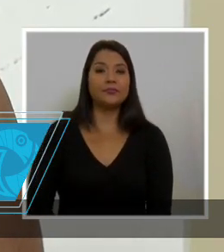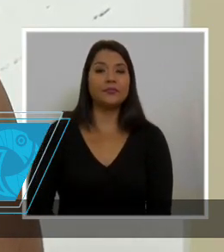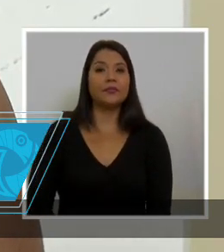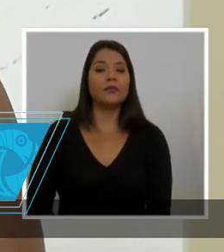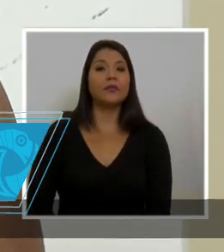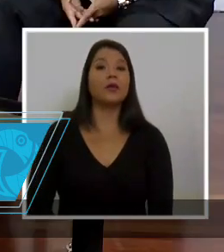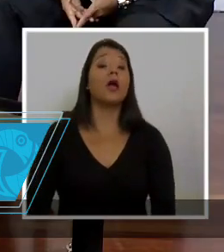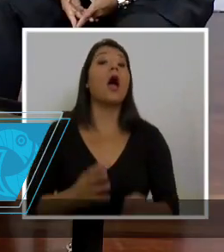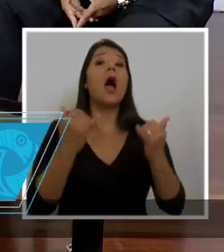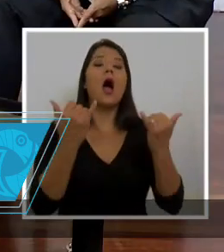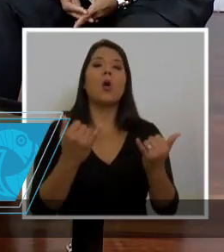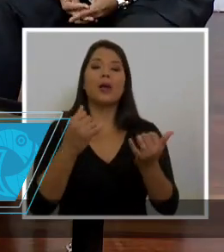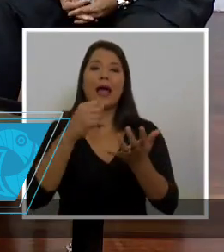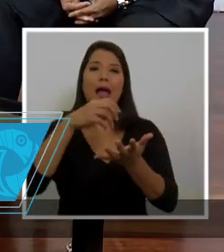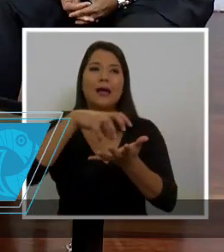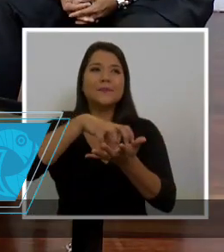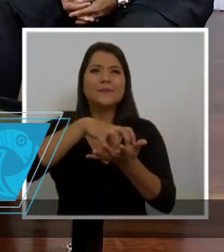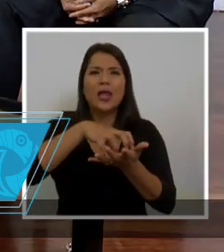Que la duda